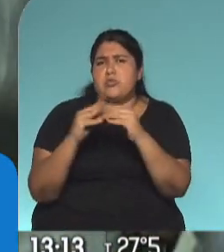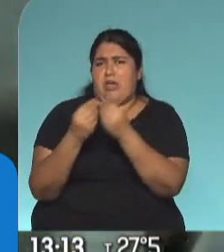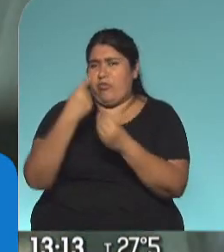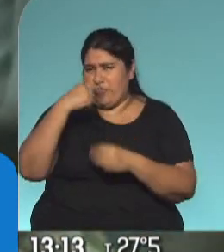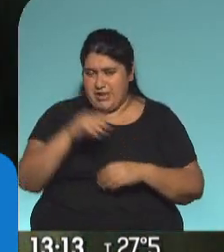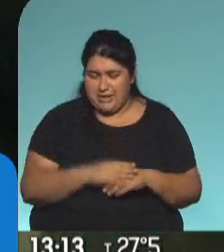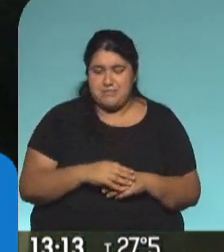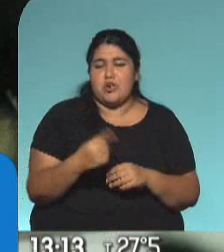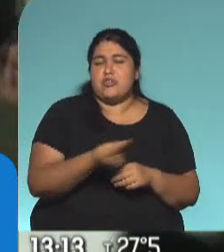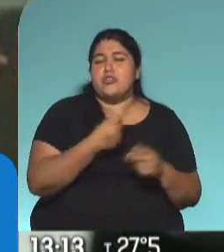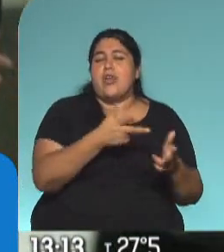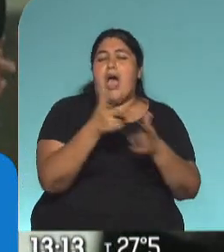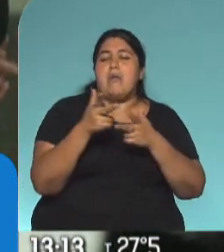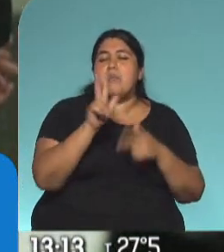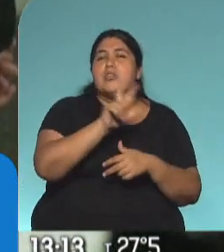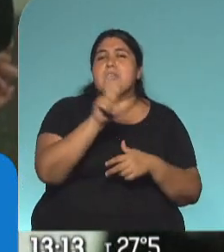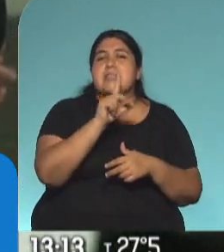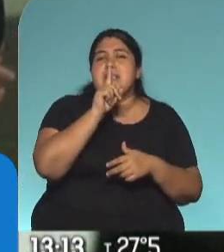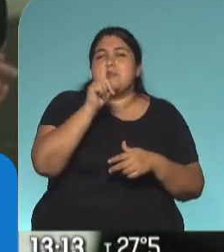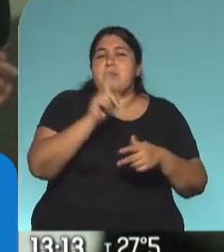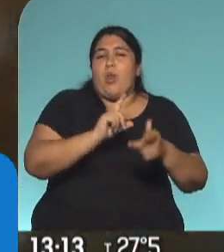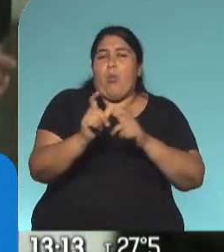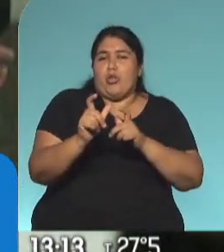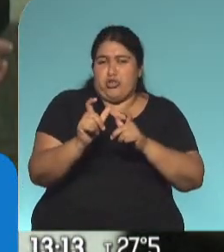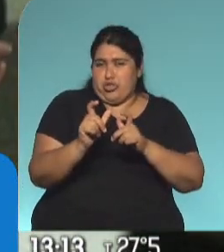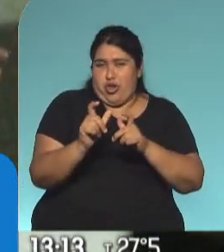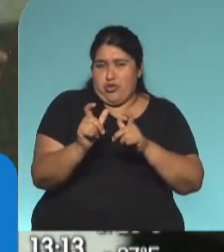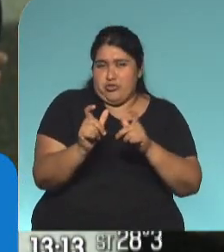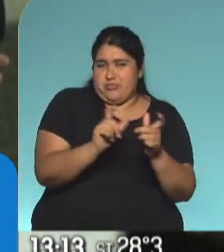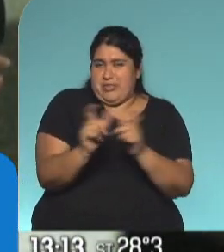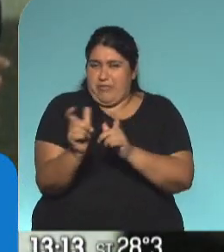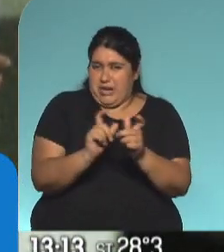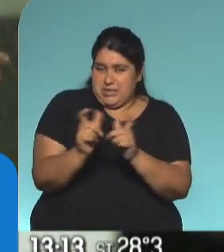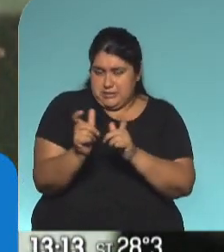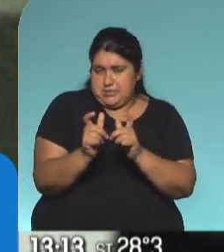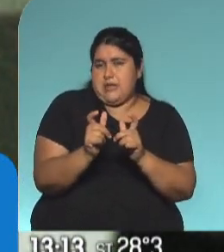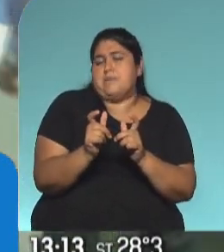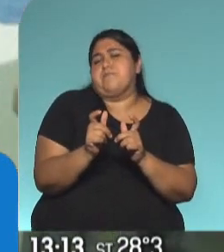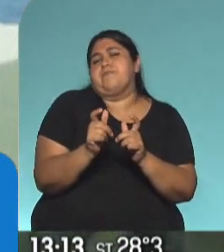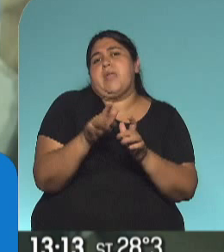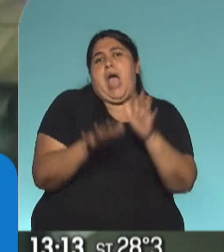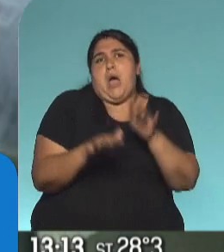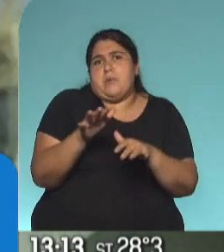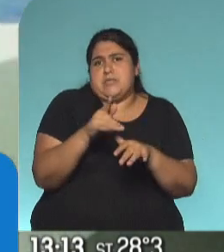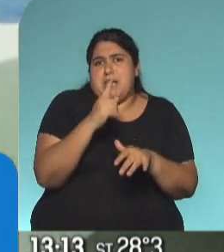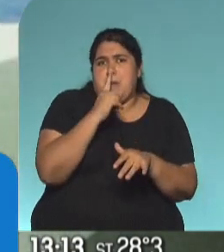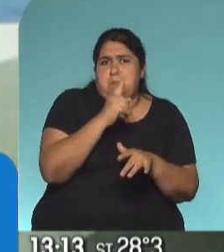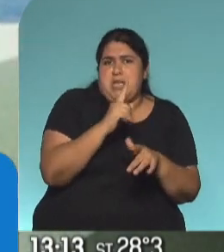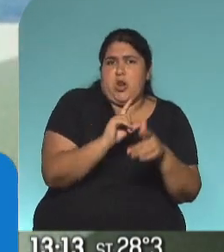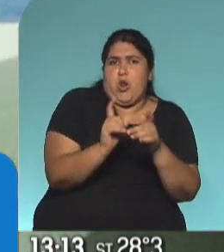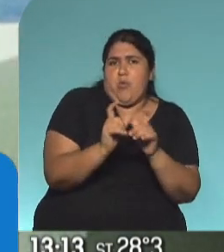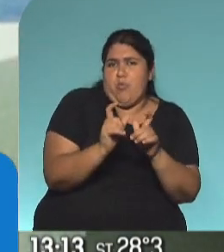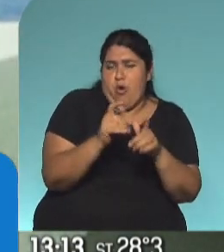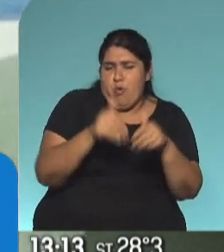hasta el momento de 33.000 votos de diferencia. Es muy estrecho. En algún momento estuvieron cerca de los 1.000 votos de diferencia. Ahora